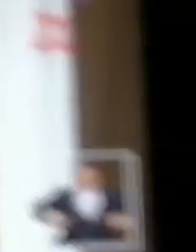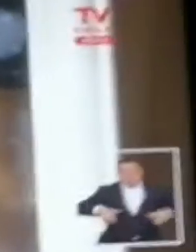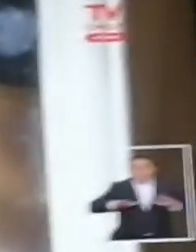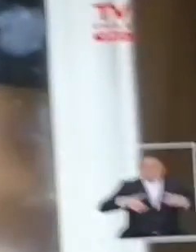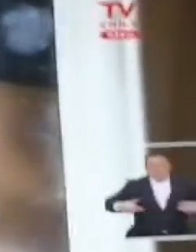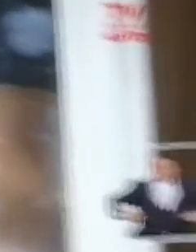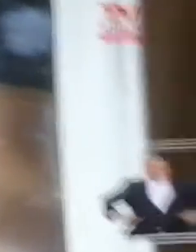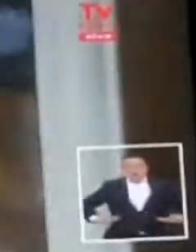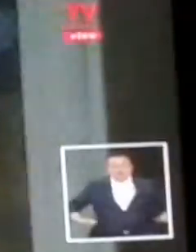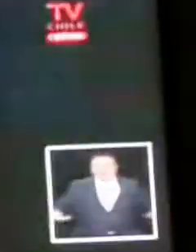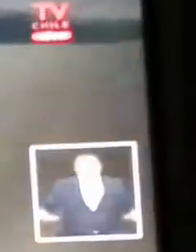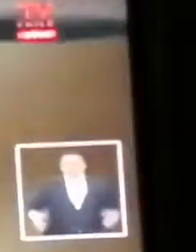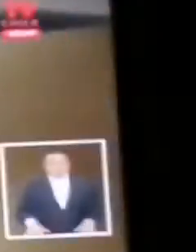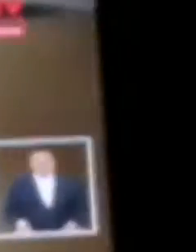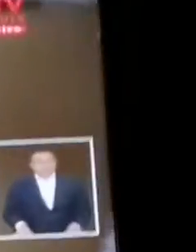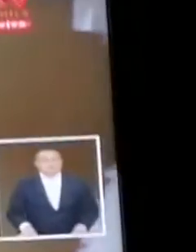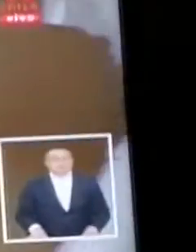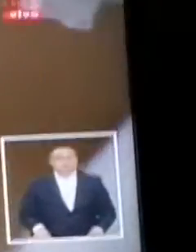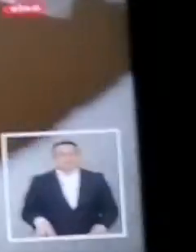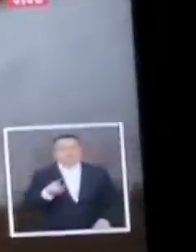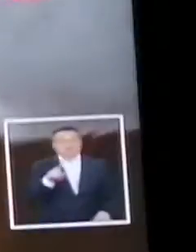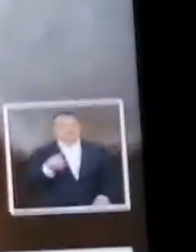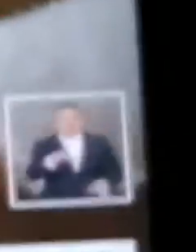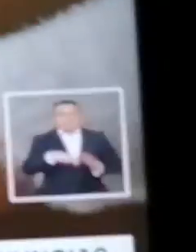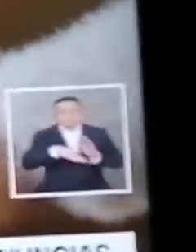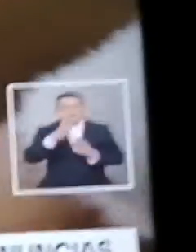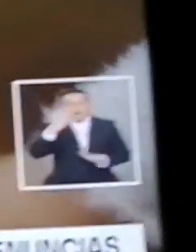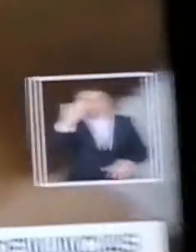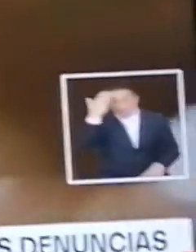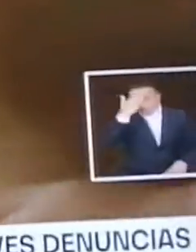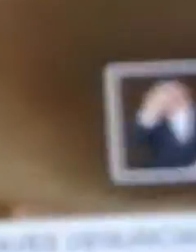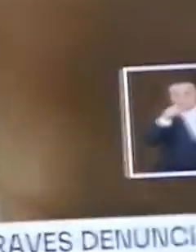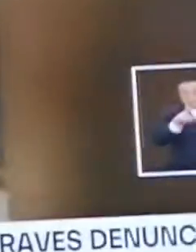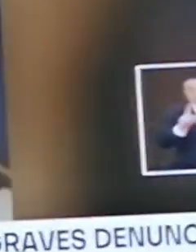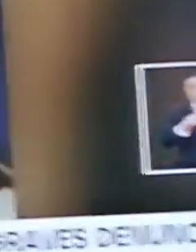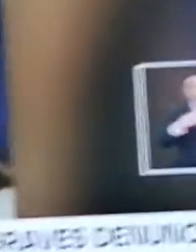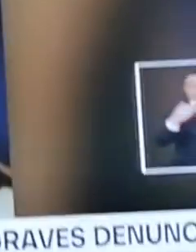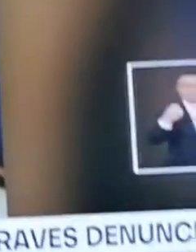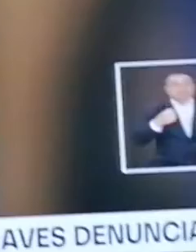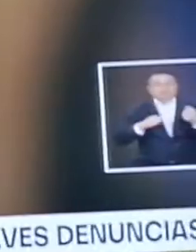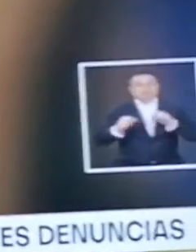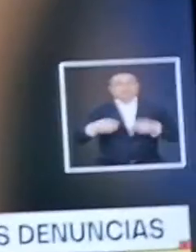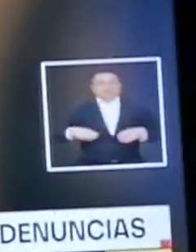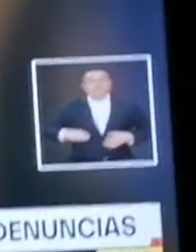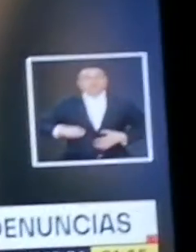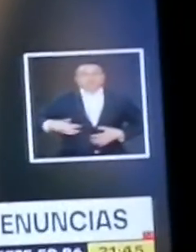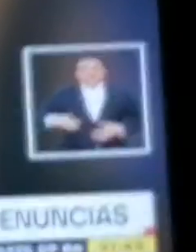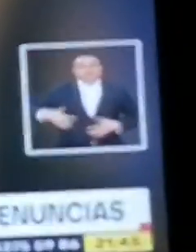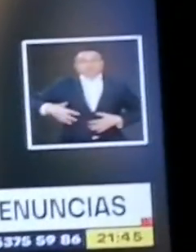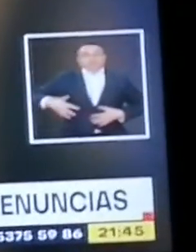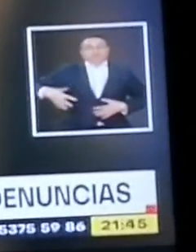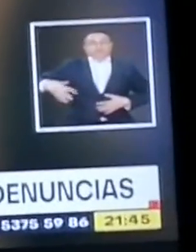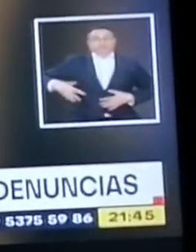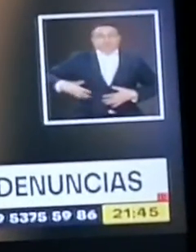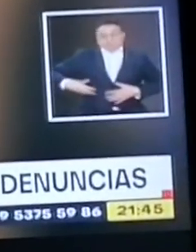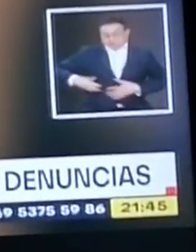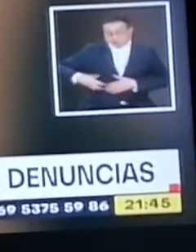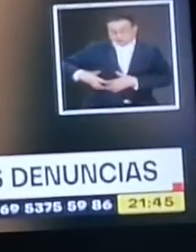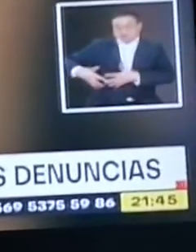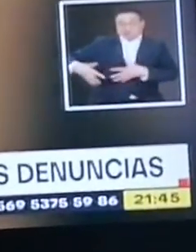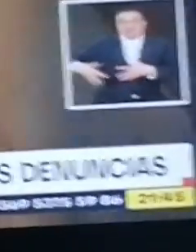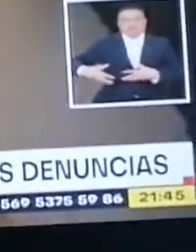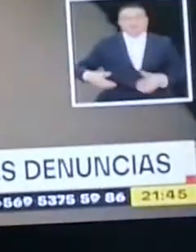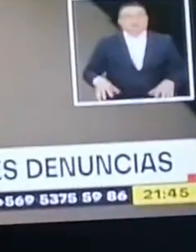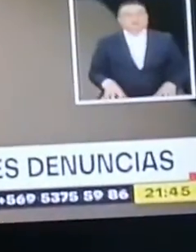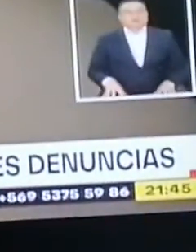está suelto. Pero eso no es lo que más le preocupa. Su angustia es un bulto que va creciendo sobre su costilla